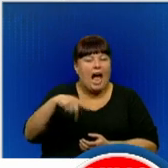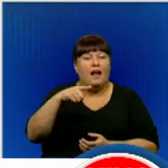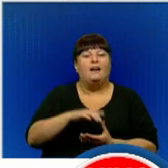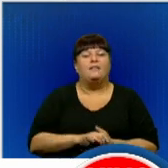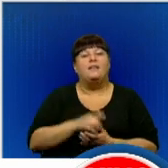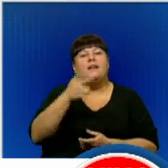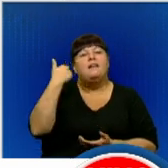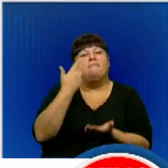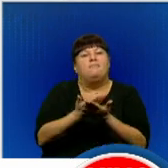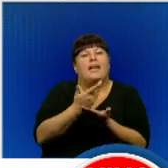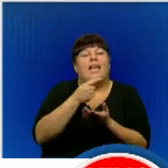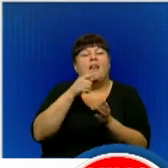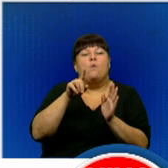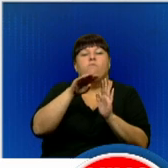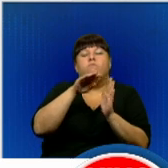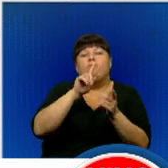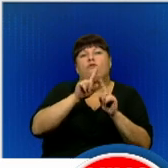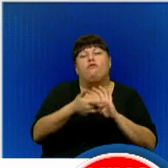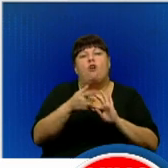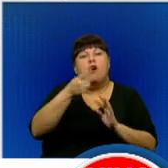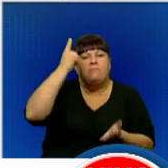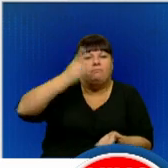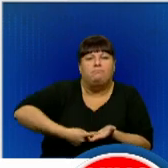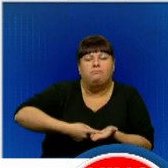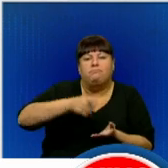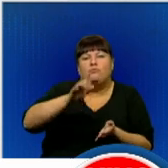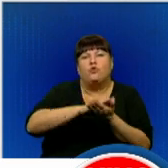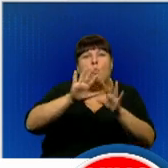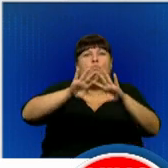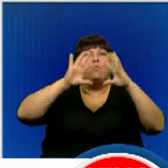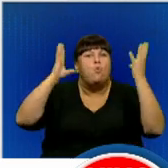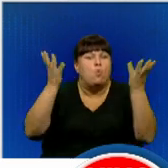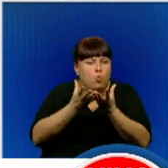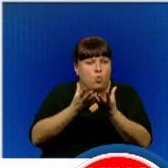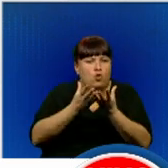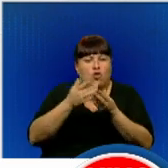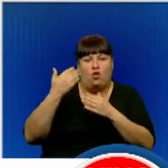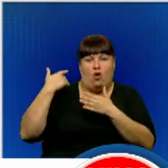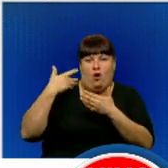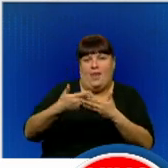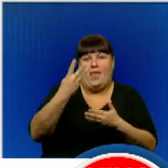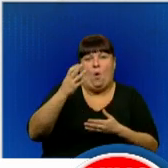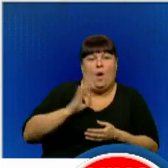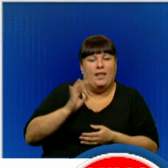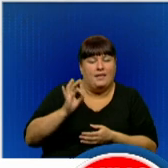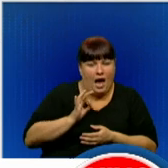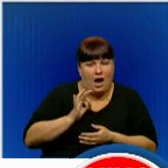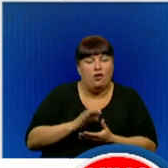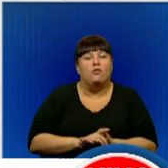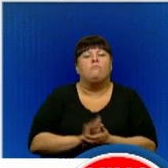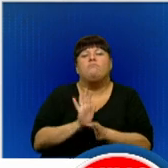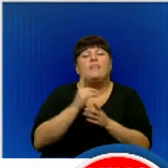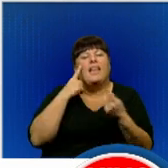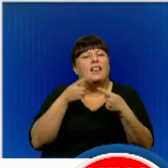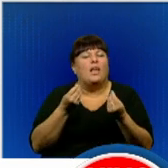una regla que se impuso en el mundo en estos últimos 40 años y que tiene que